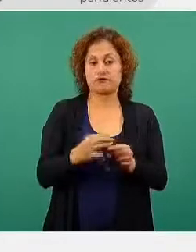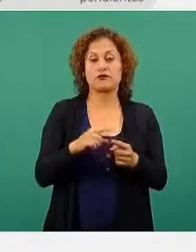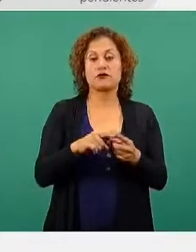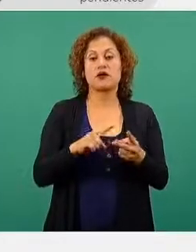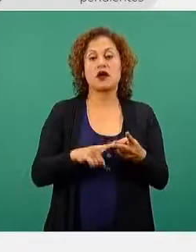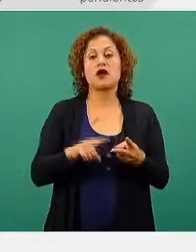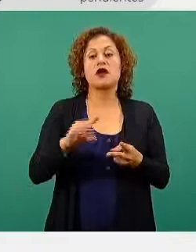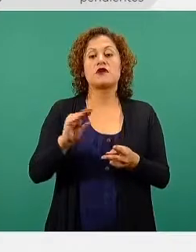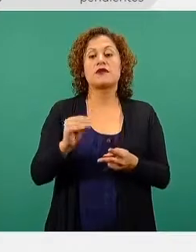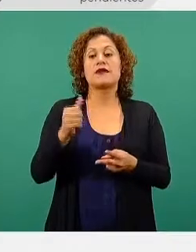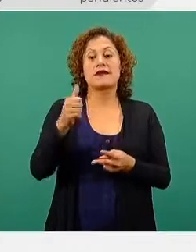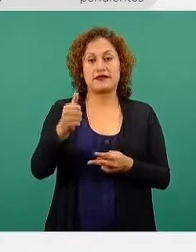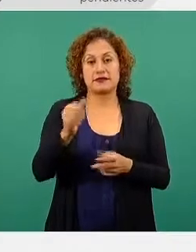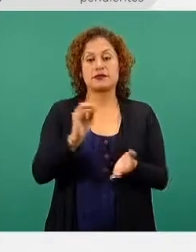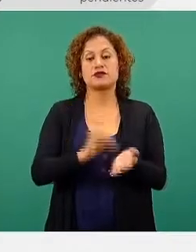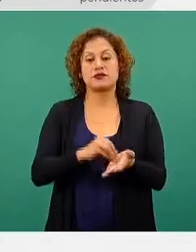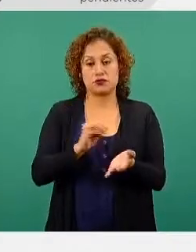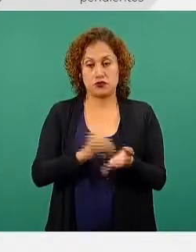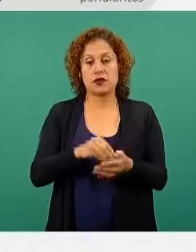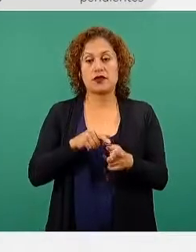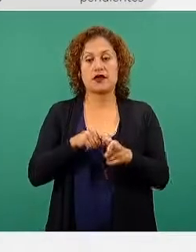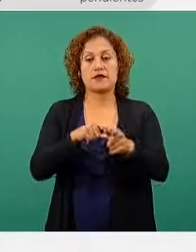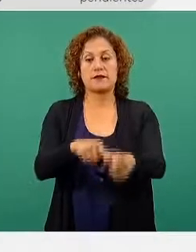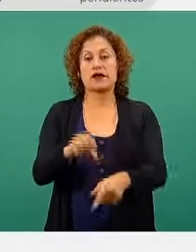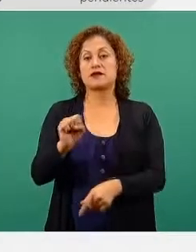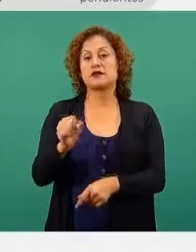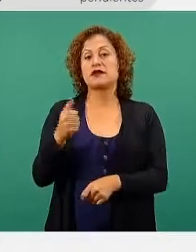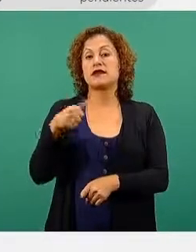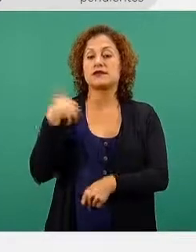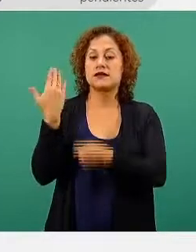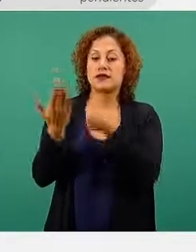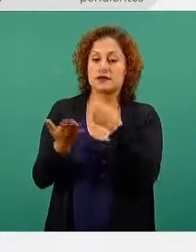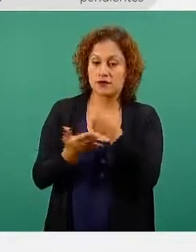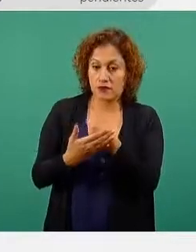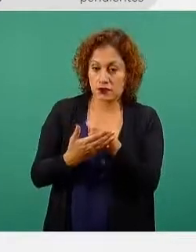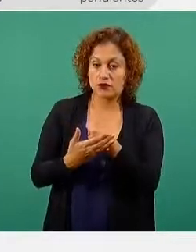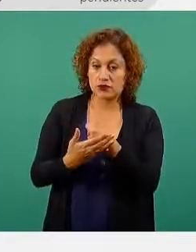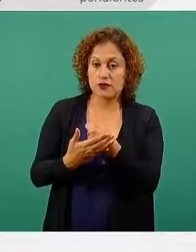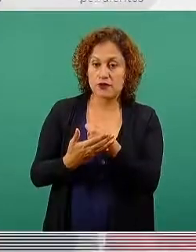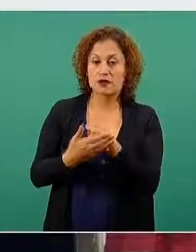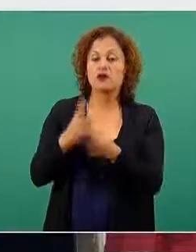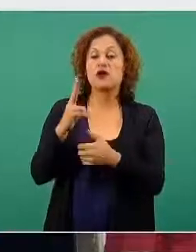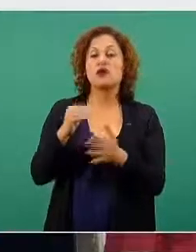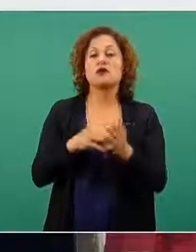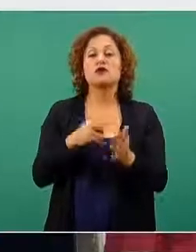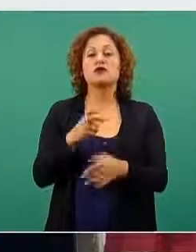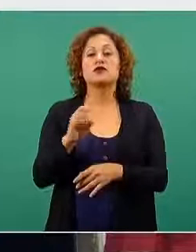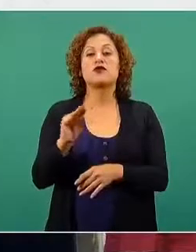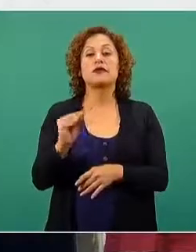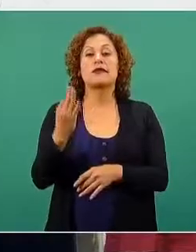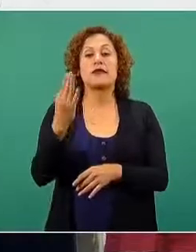66 programados y 2.299 que están en estado de pendiente. La siguiente.